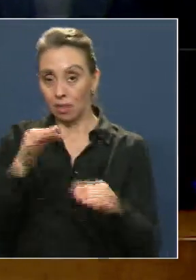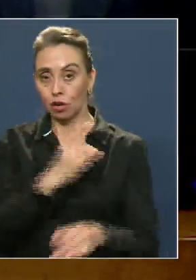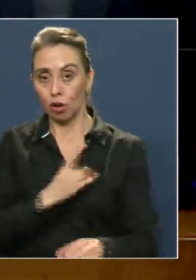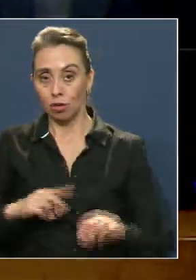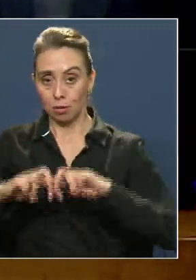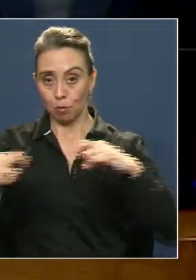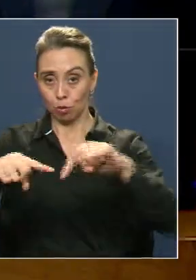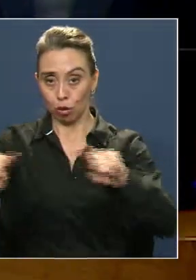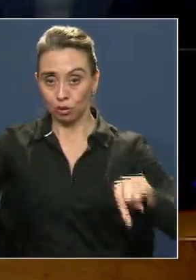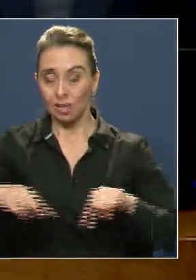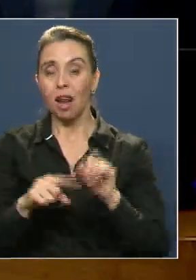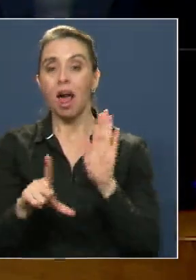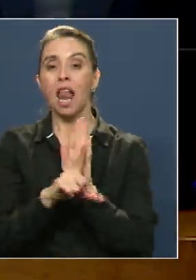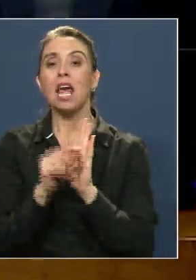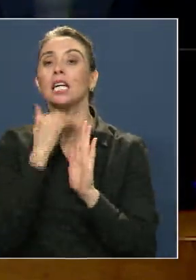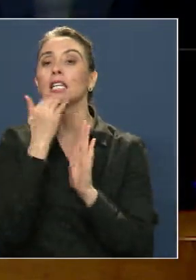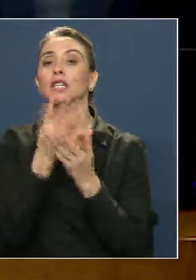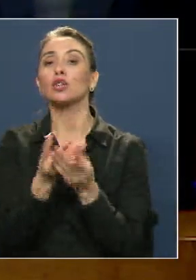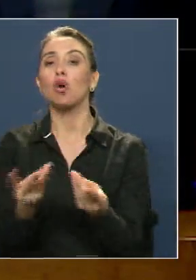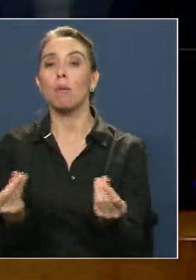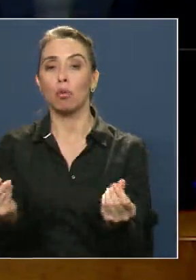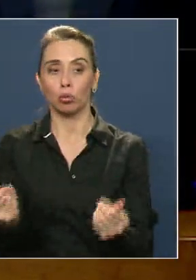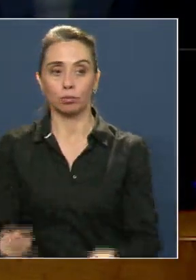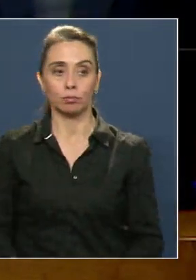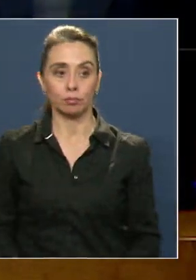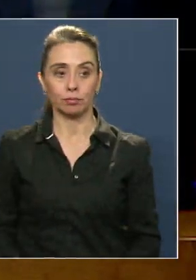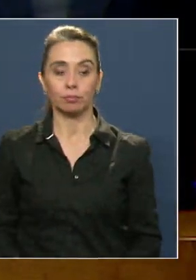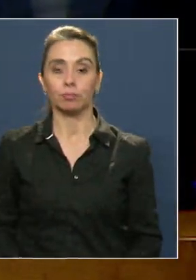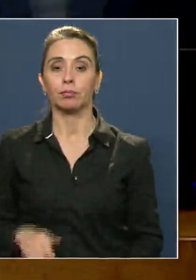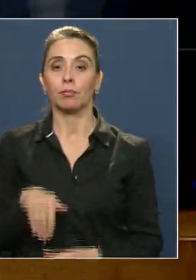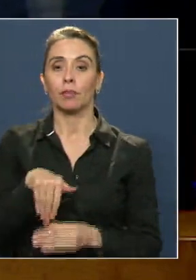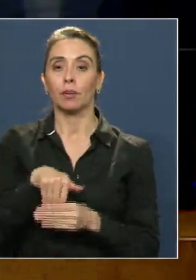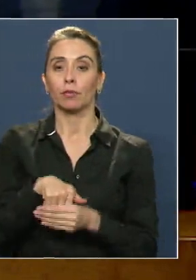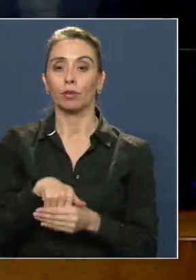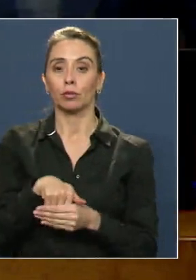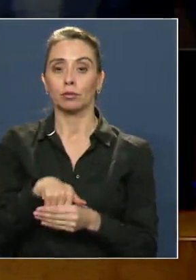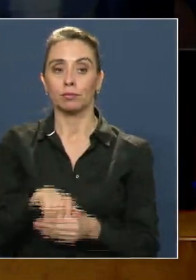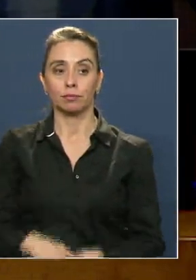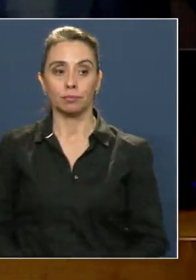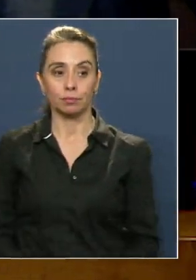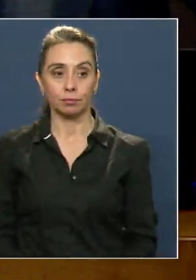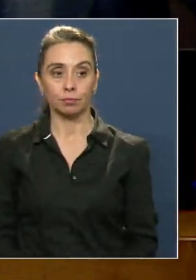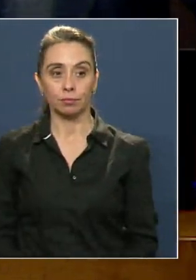ley simple o común. En votación.